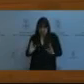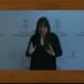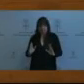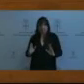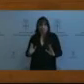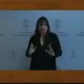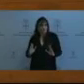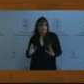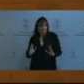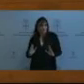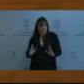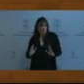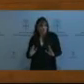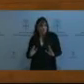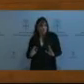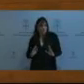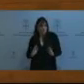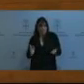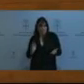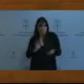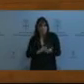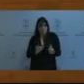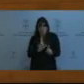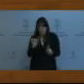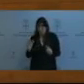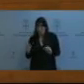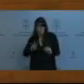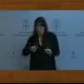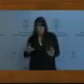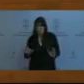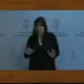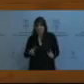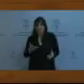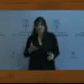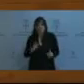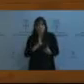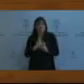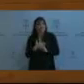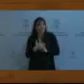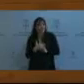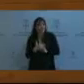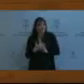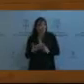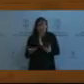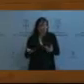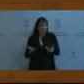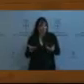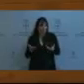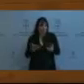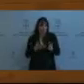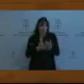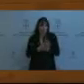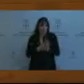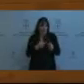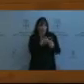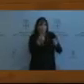si estamos ante una situación en la que tiene todos los ingredientes para que estén ustedes encantados de haberse conocido y venir aquí a decir